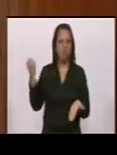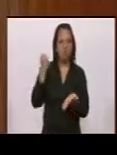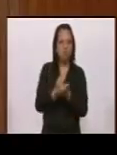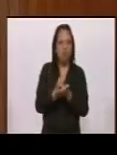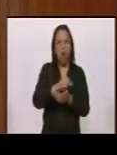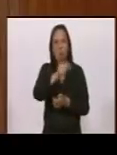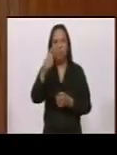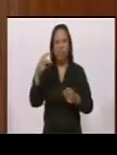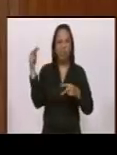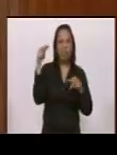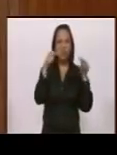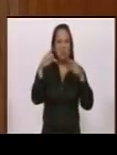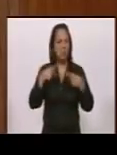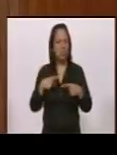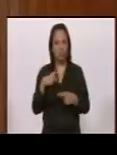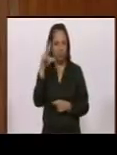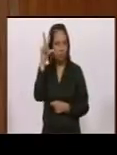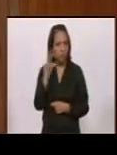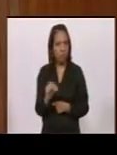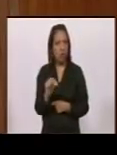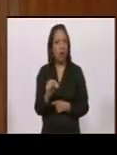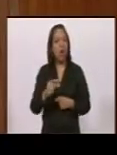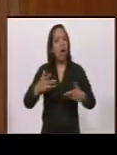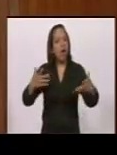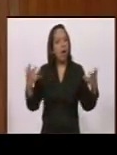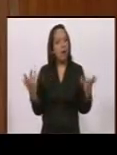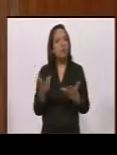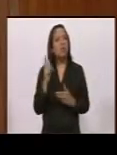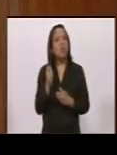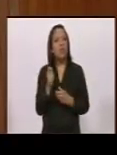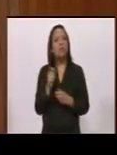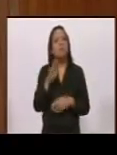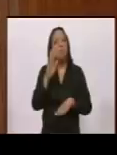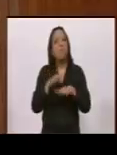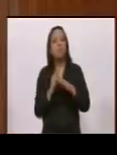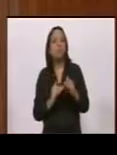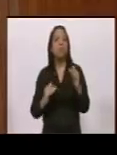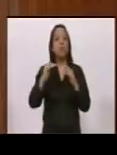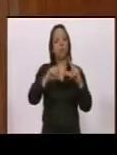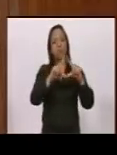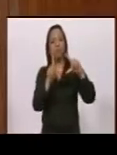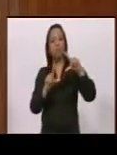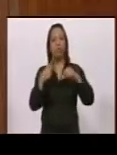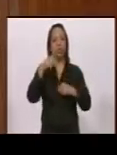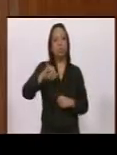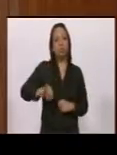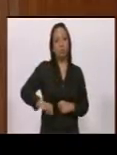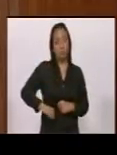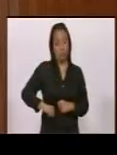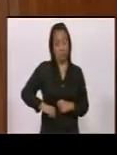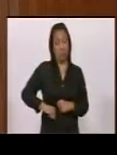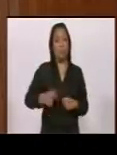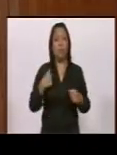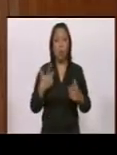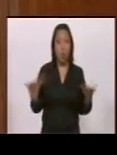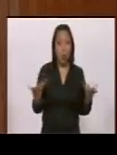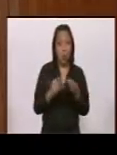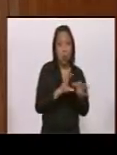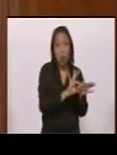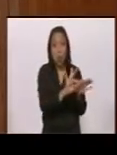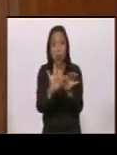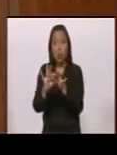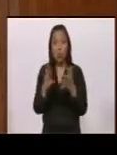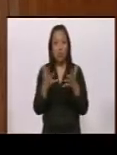visión de nadie. Hagamos que impere el interés superior de la nación. Hagamos de